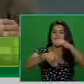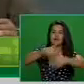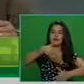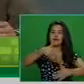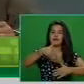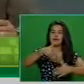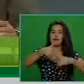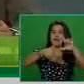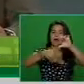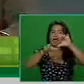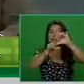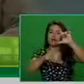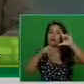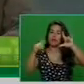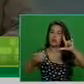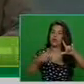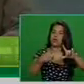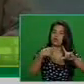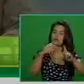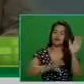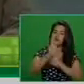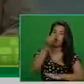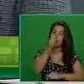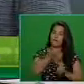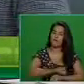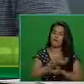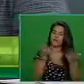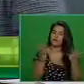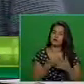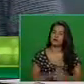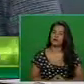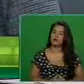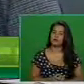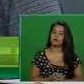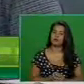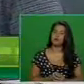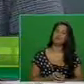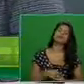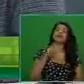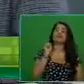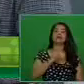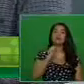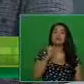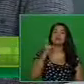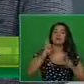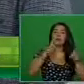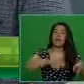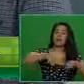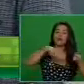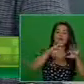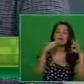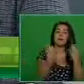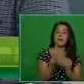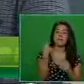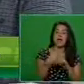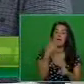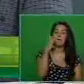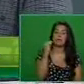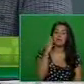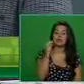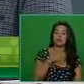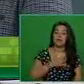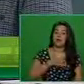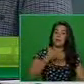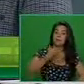Caribe, con todos estos mecanismos. Bueno, fíjate, es tan importante la agricultura familiar y la experiencia que ha acumulado el